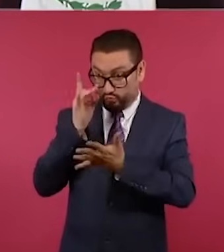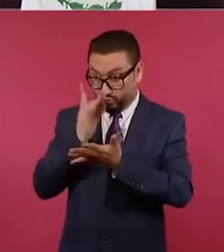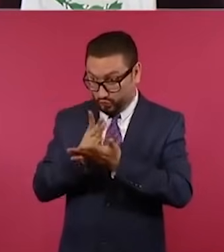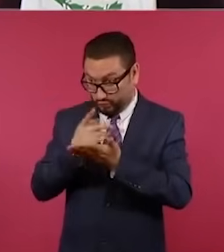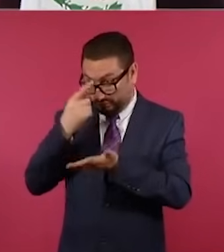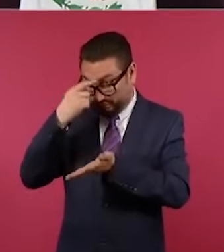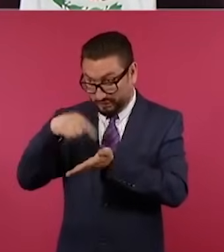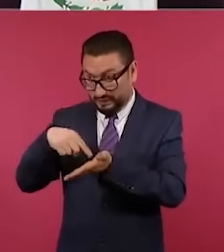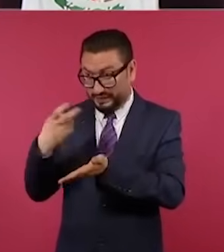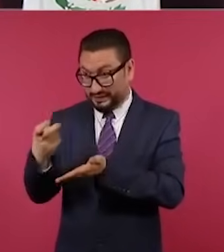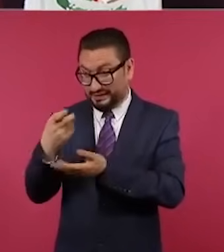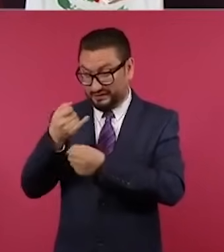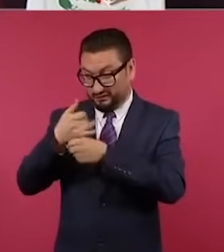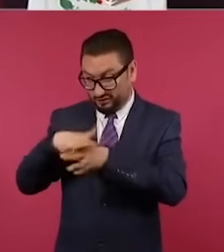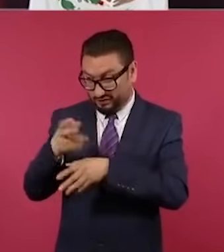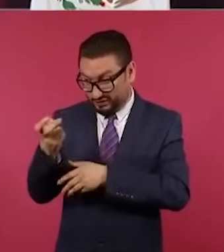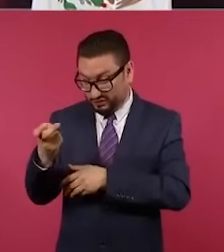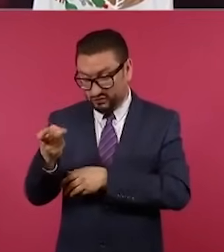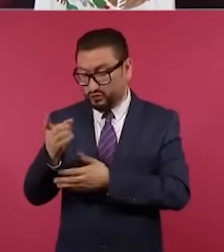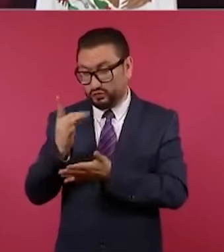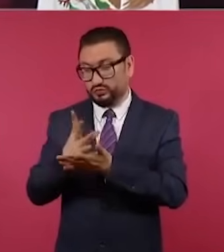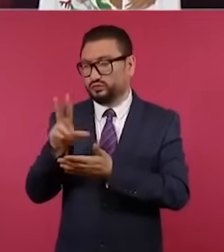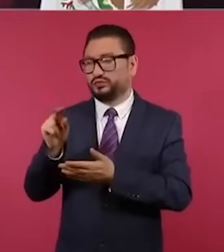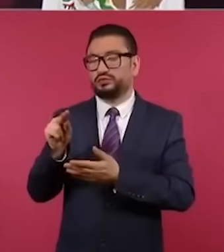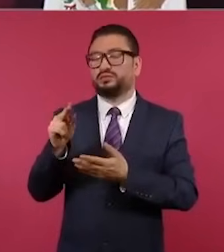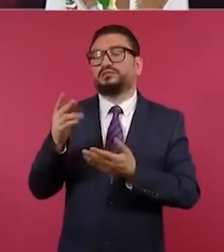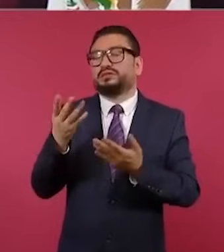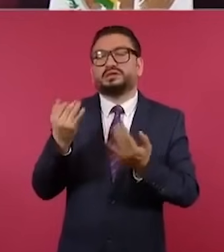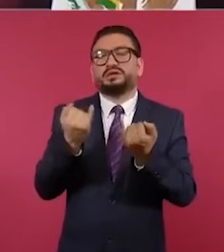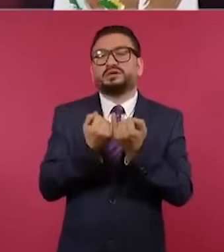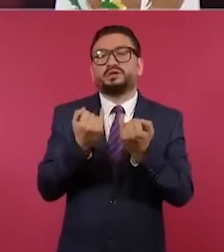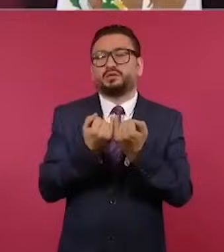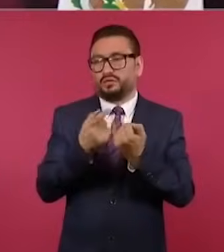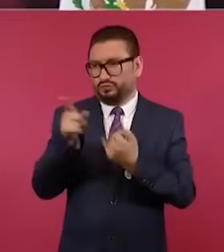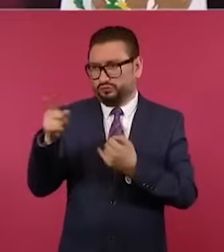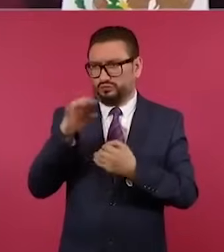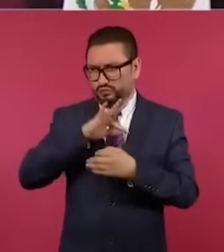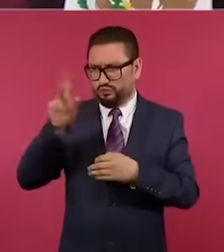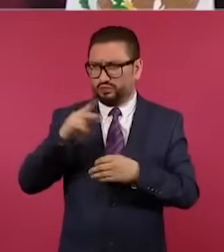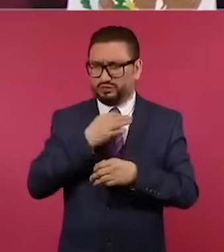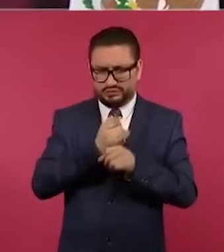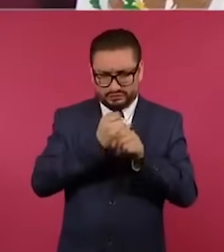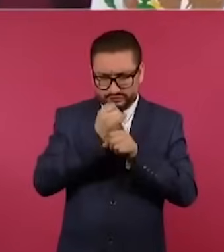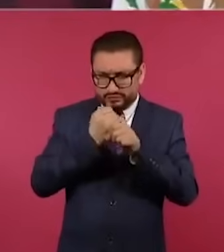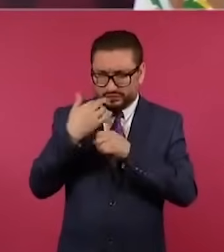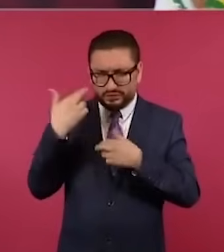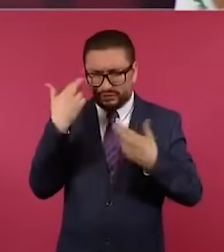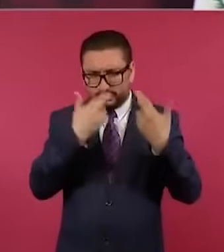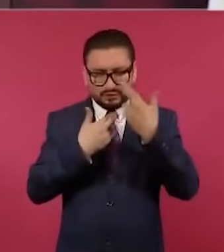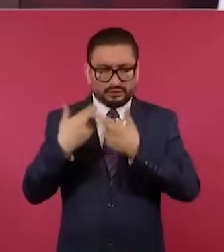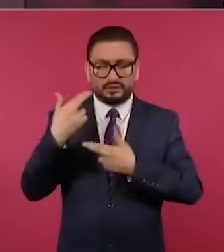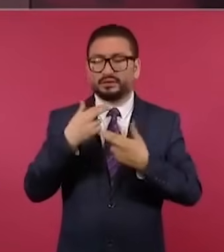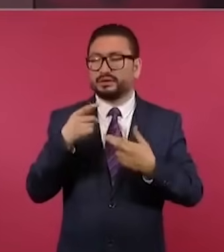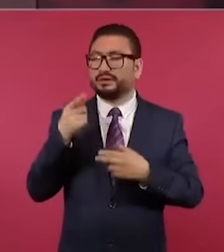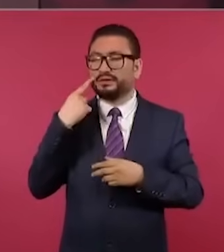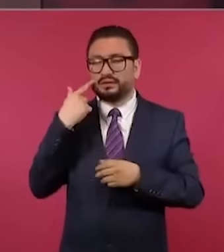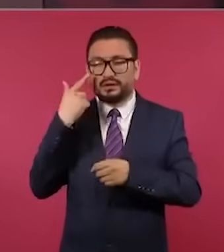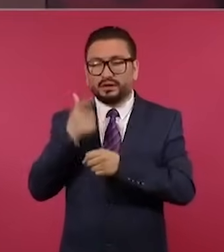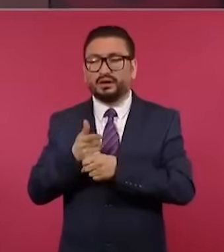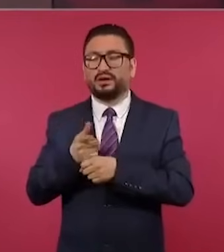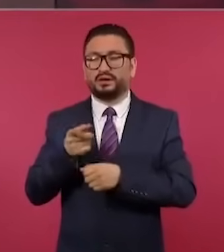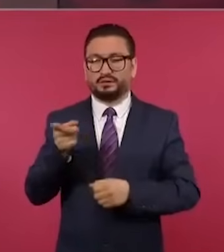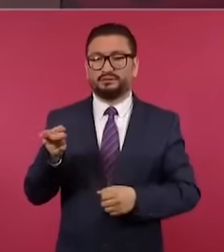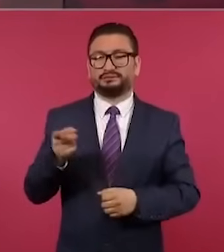o sea, por esa información. Además, si lo revisas, te vas a encontrar de que